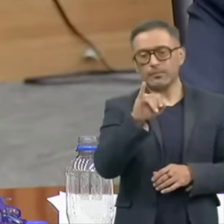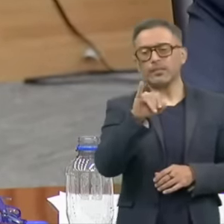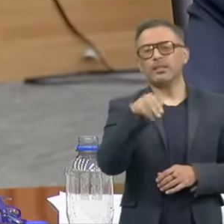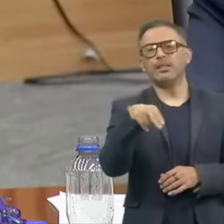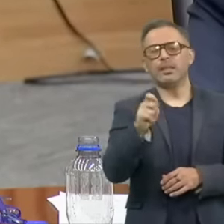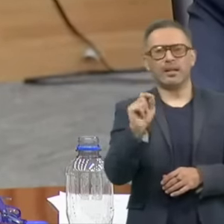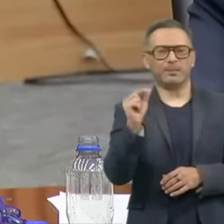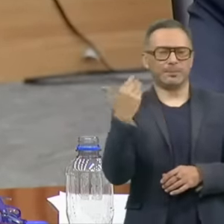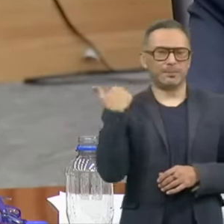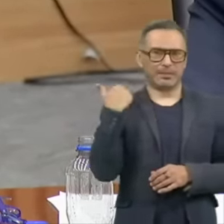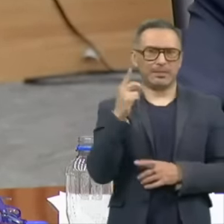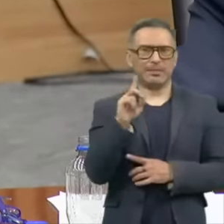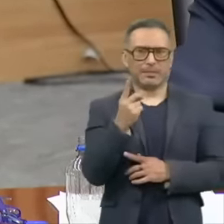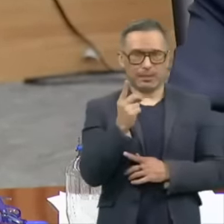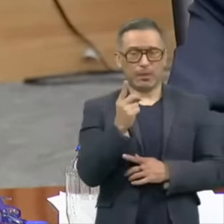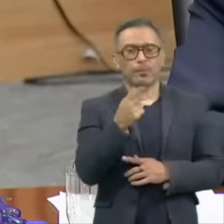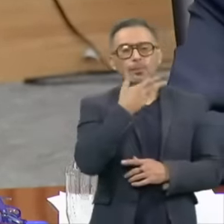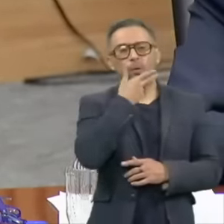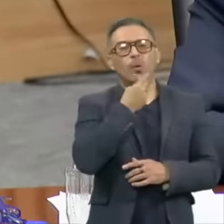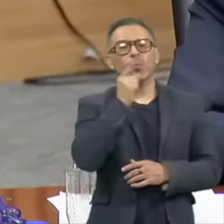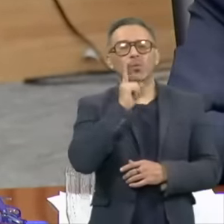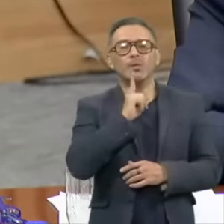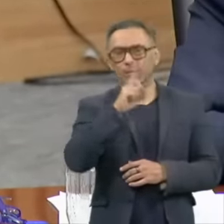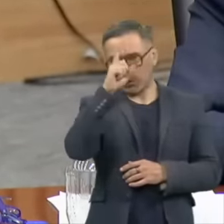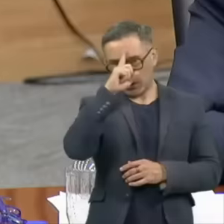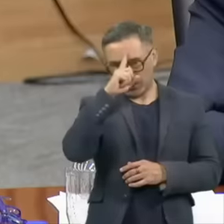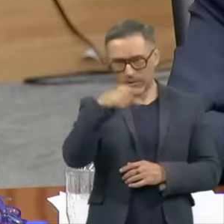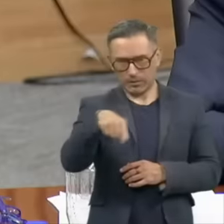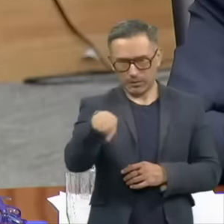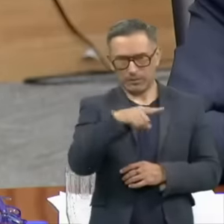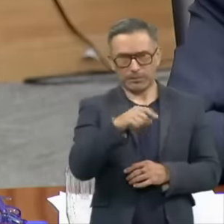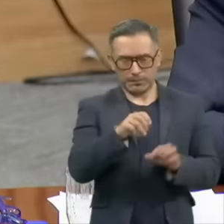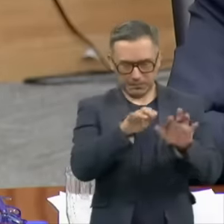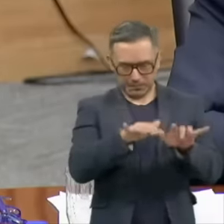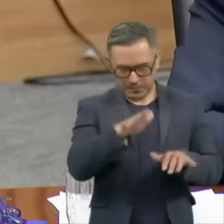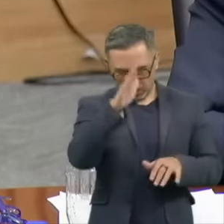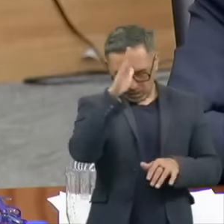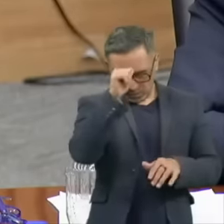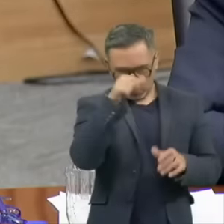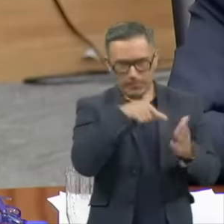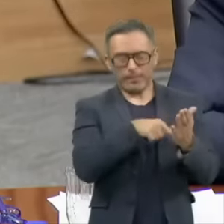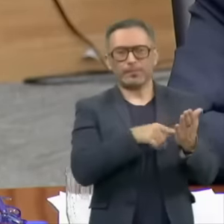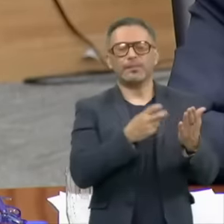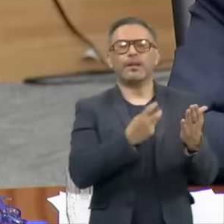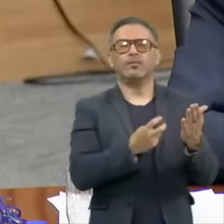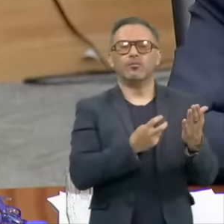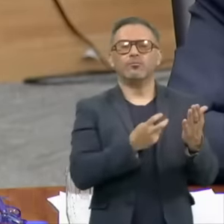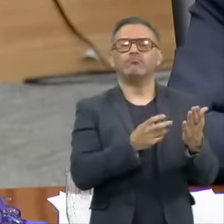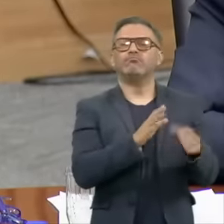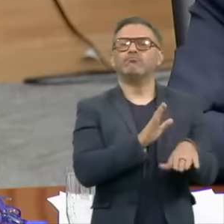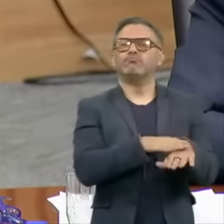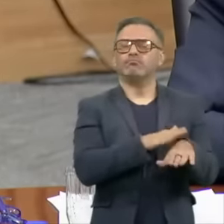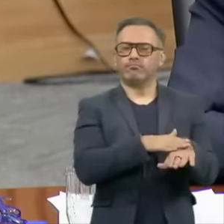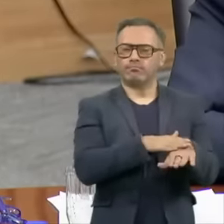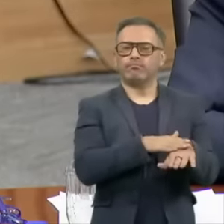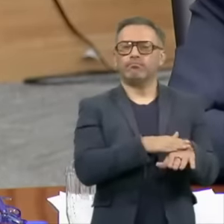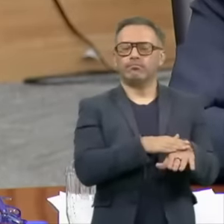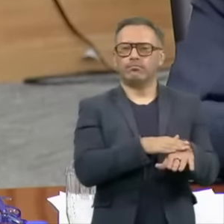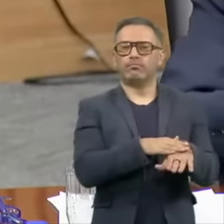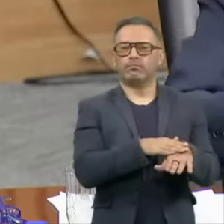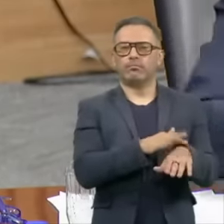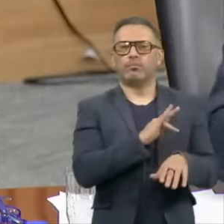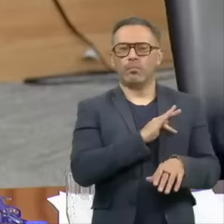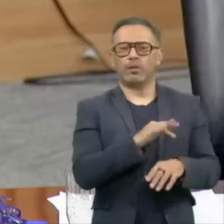diciembre pasado, las y los consejeros, son los que nos da la pauta para tener